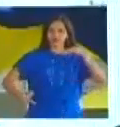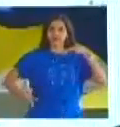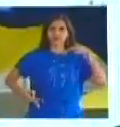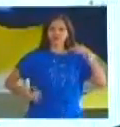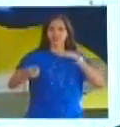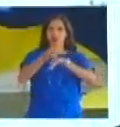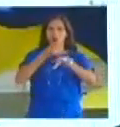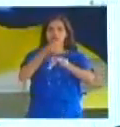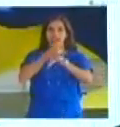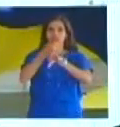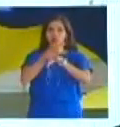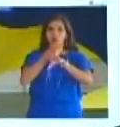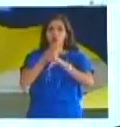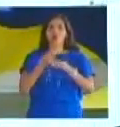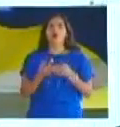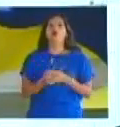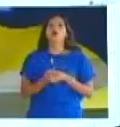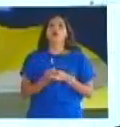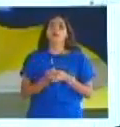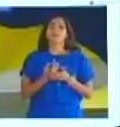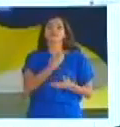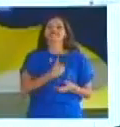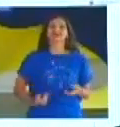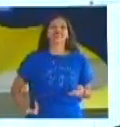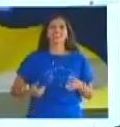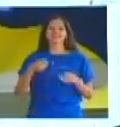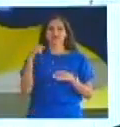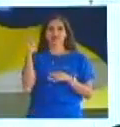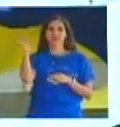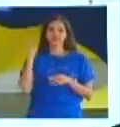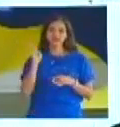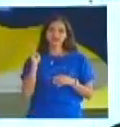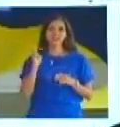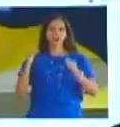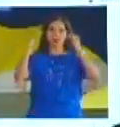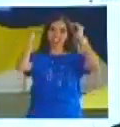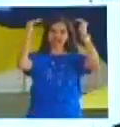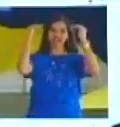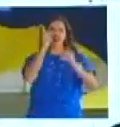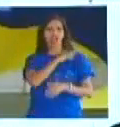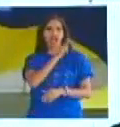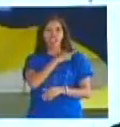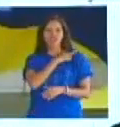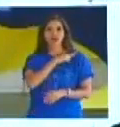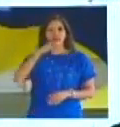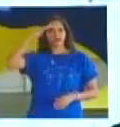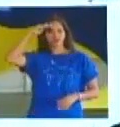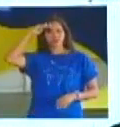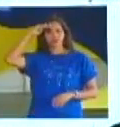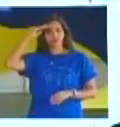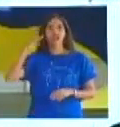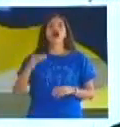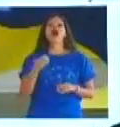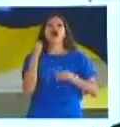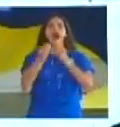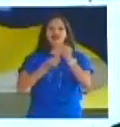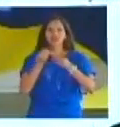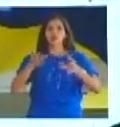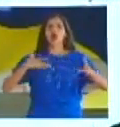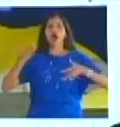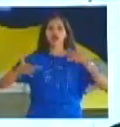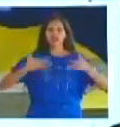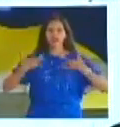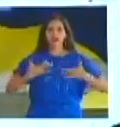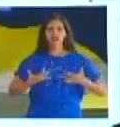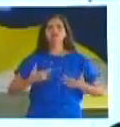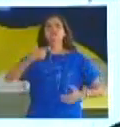gobierno, como presidente de la República y como comandante en jefe de la Fuerza Armada Nacional Bolivariana, hacer un acto